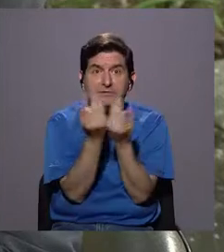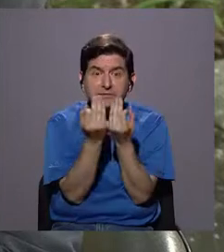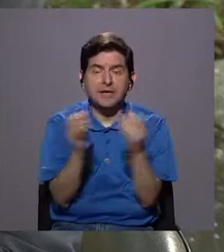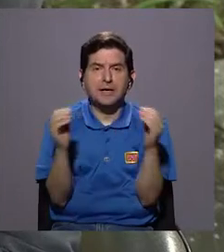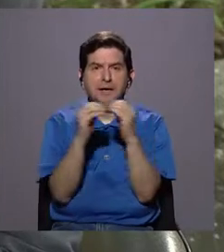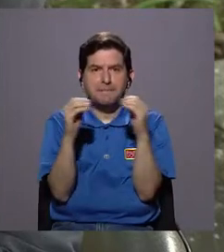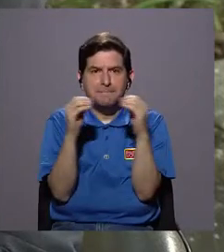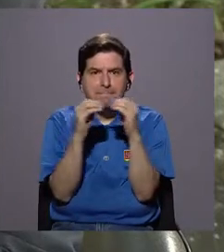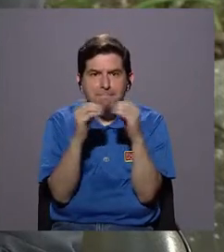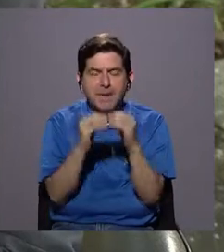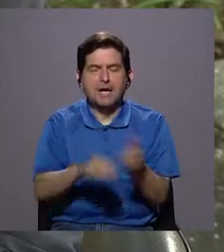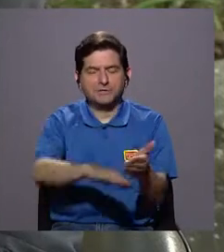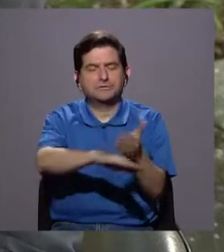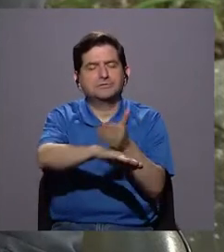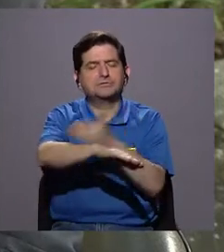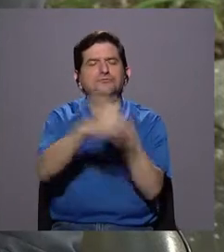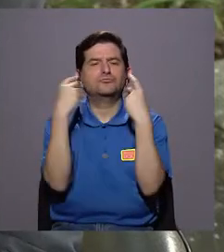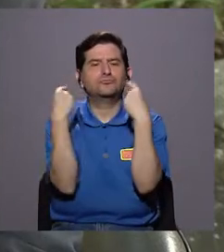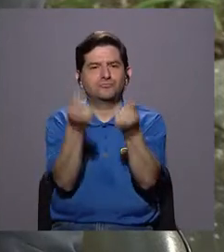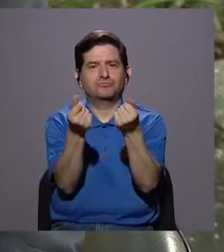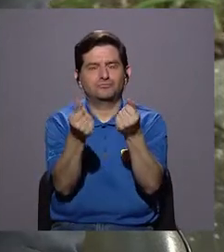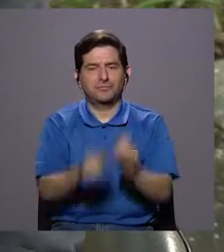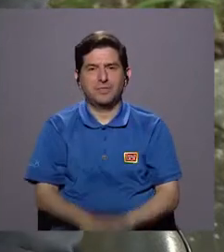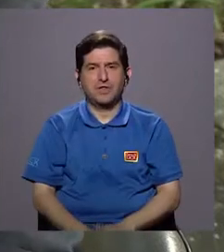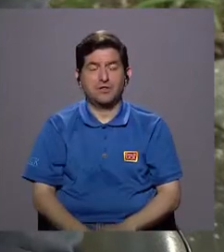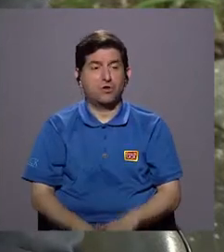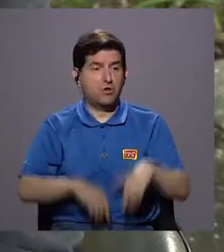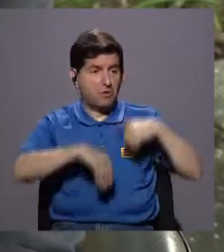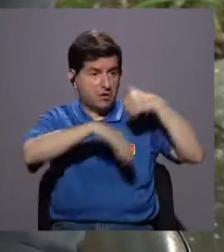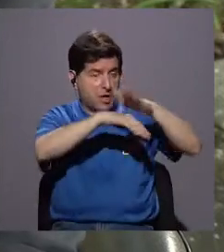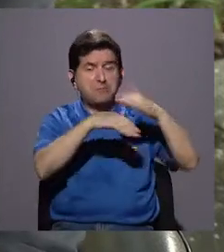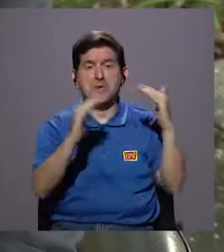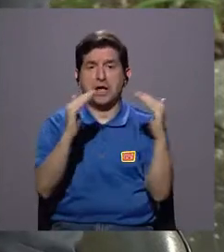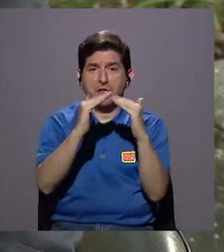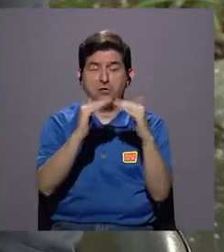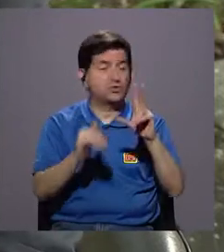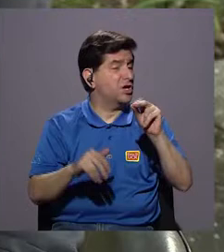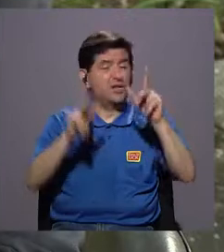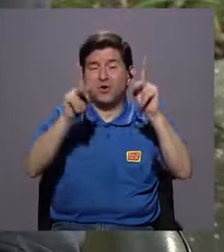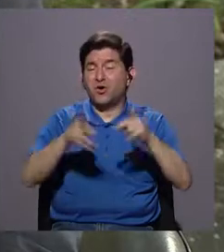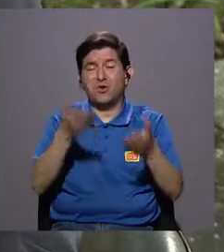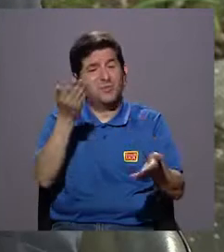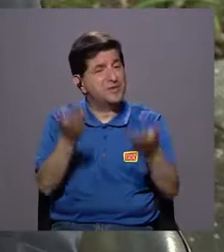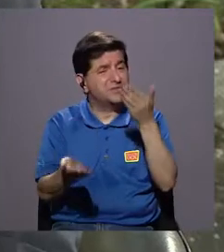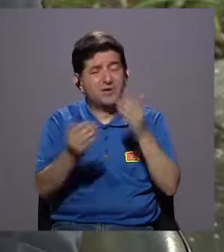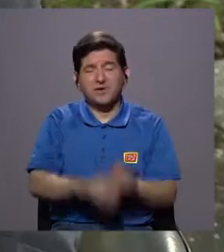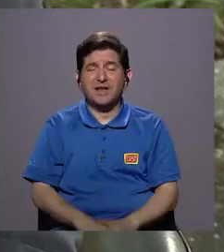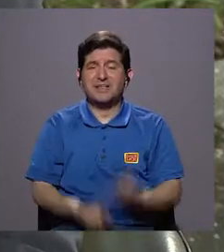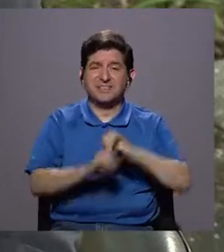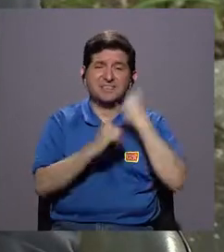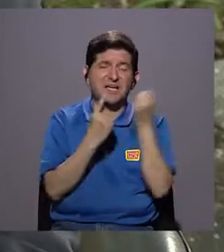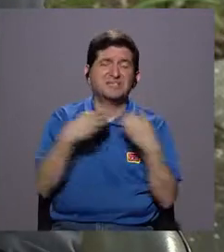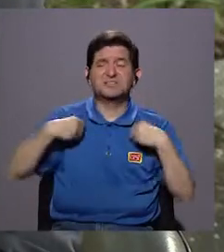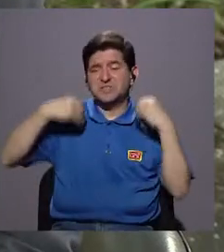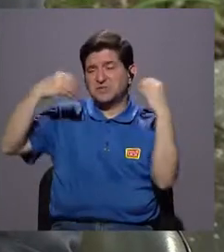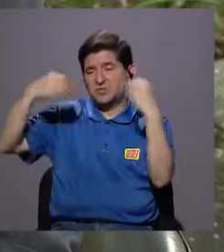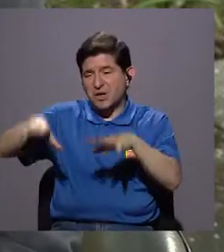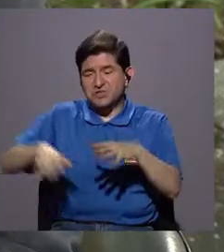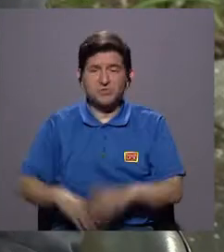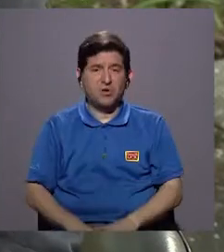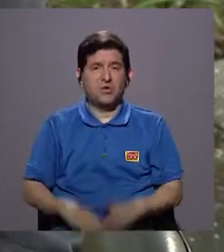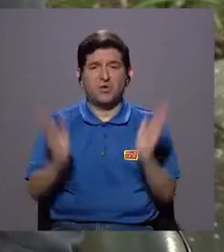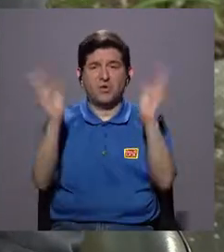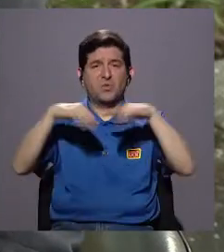más probable que se recuperaran más rápido y que regresaran a la casa que la gente que estaba en condición de abandono o que no